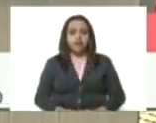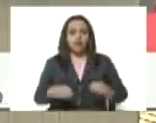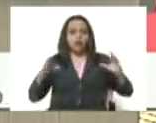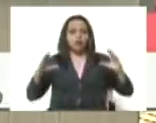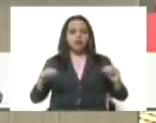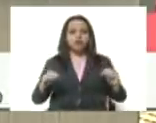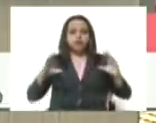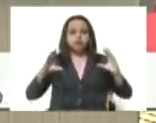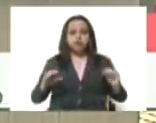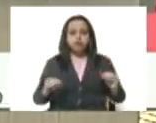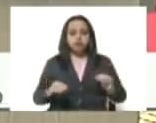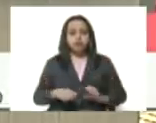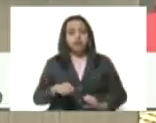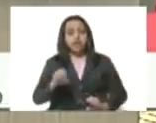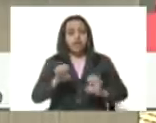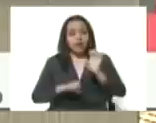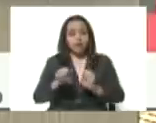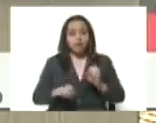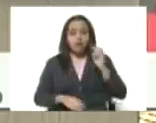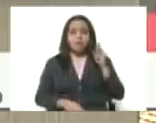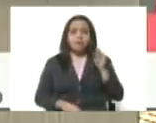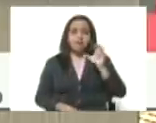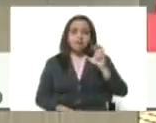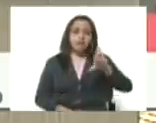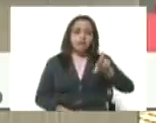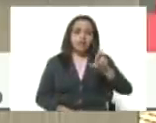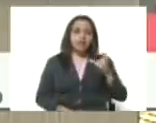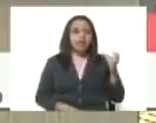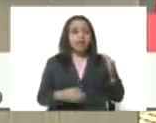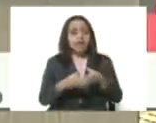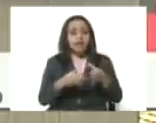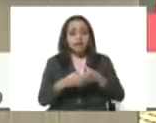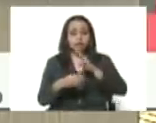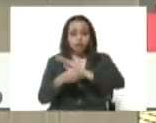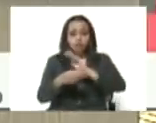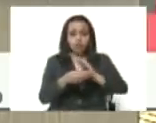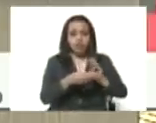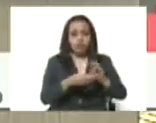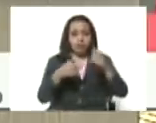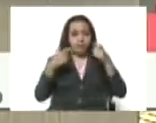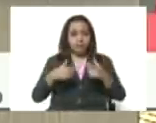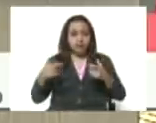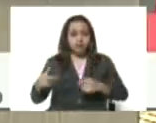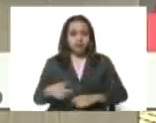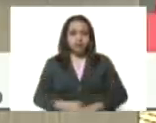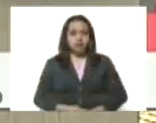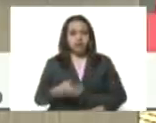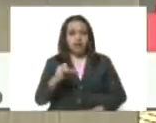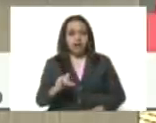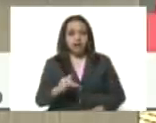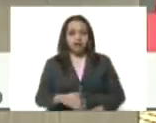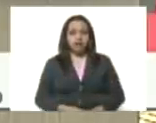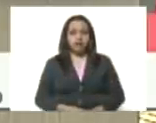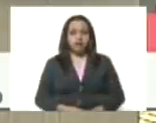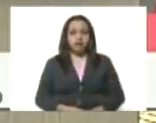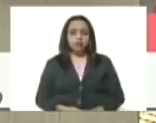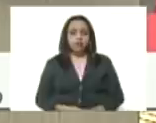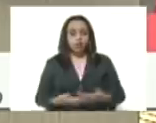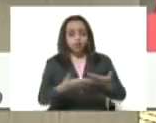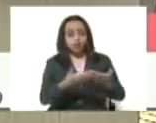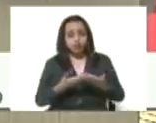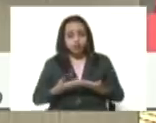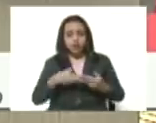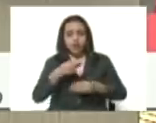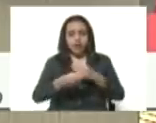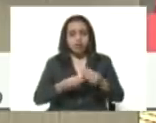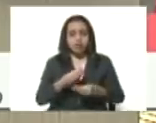ventiladores, pruebas PCR, equipos de protección personal. Hay también una donación que está haciendo la